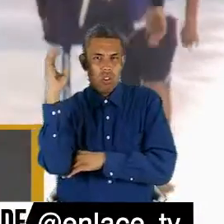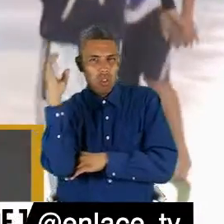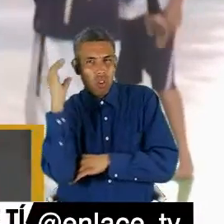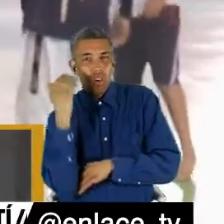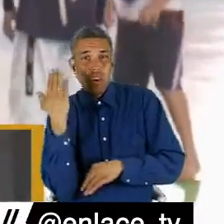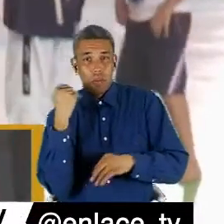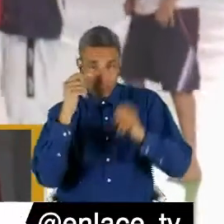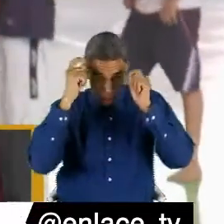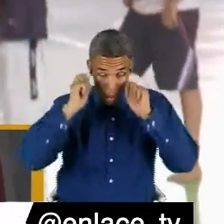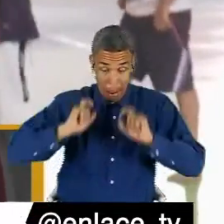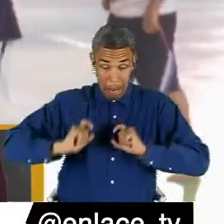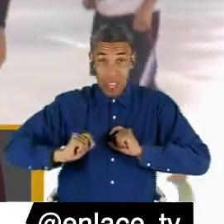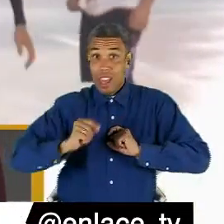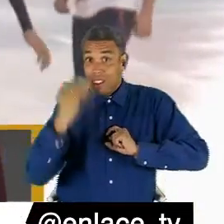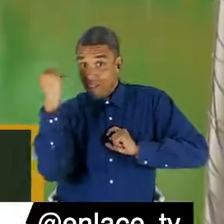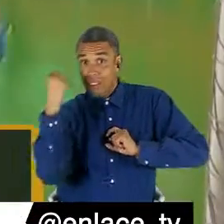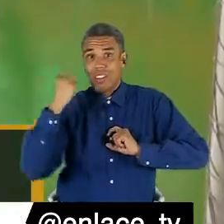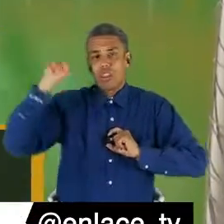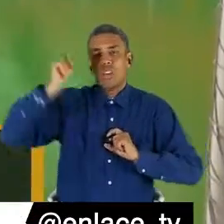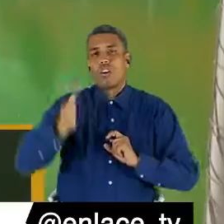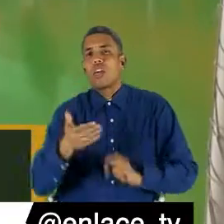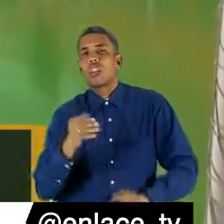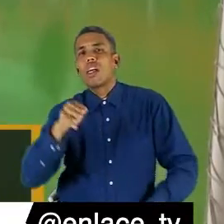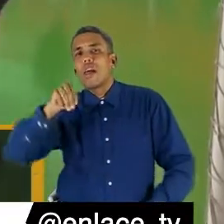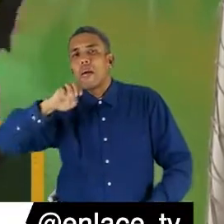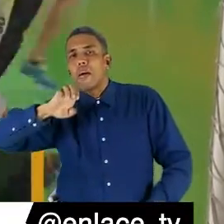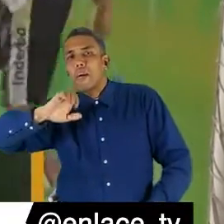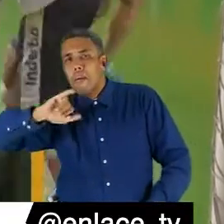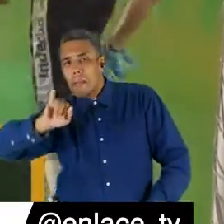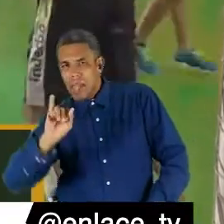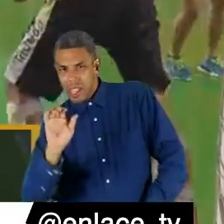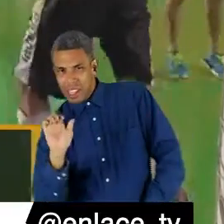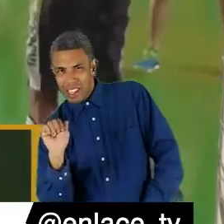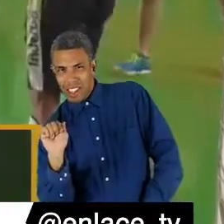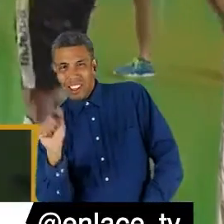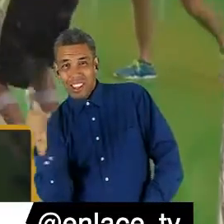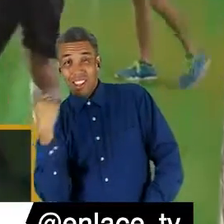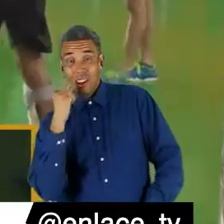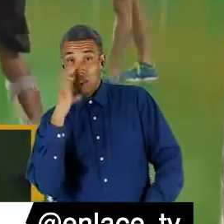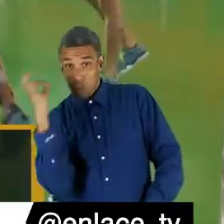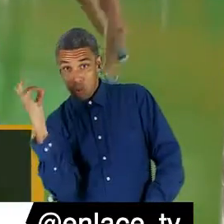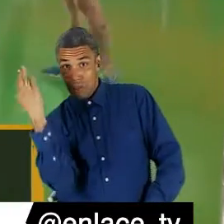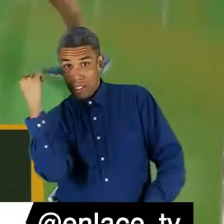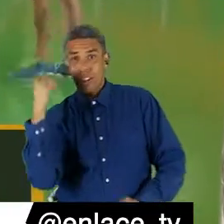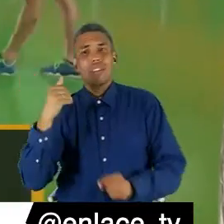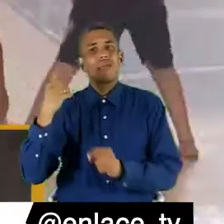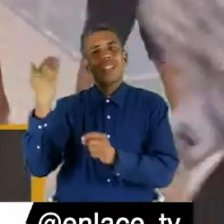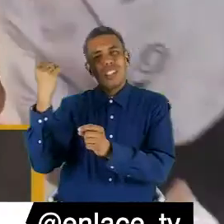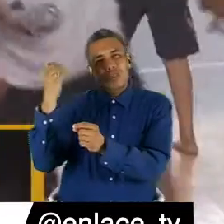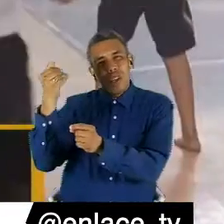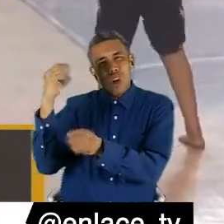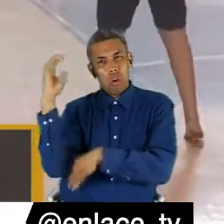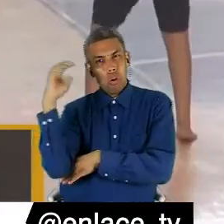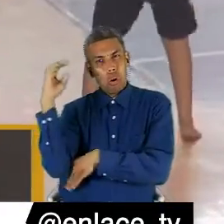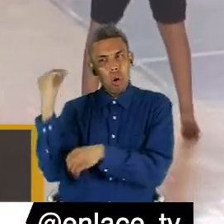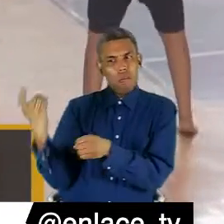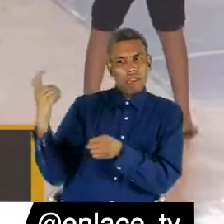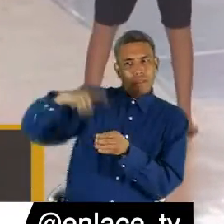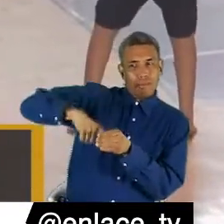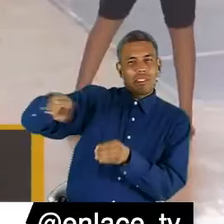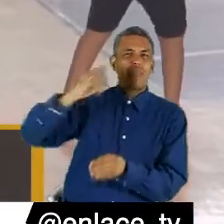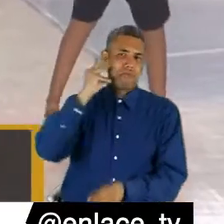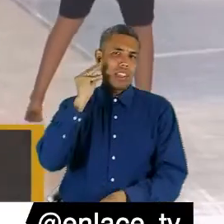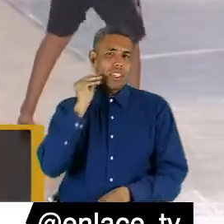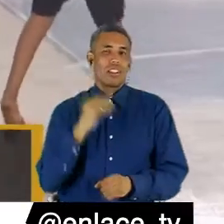Camilo Mejía, que en la categoría de 63 kilogramos el año pasado en la categoría junior también fue selección Colombia. Los 39